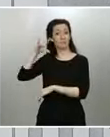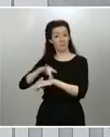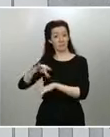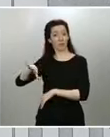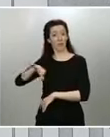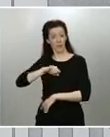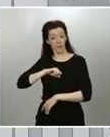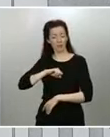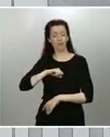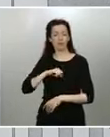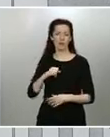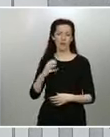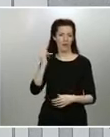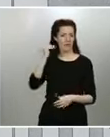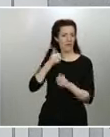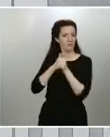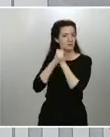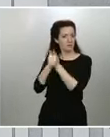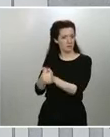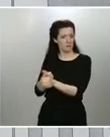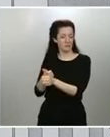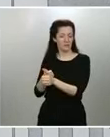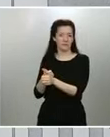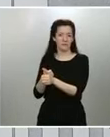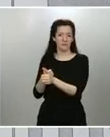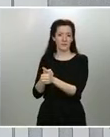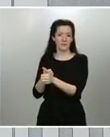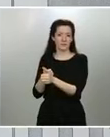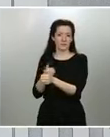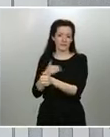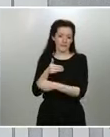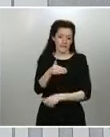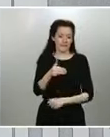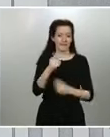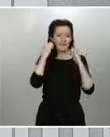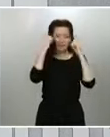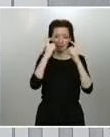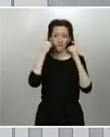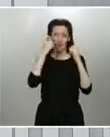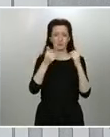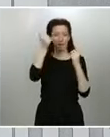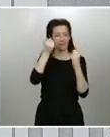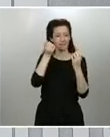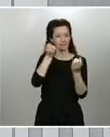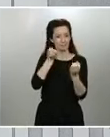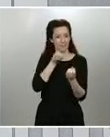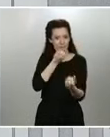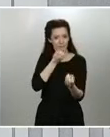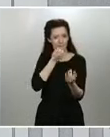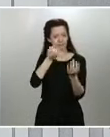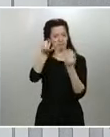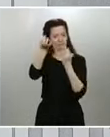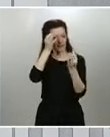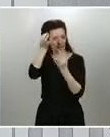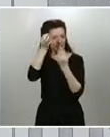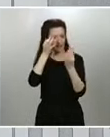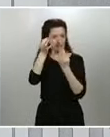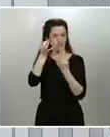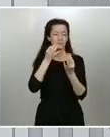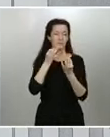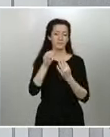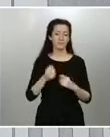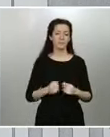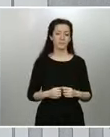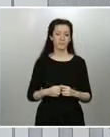tener más detalle de sobre esta sobre este número de profesionales en concreto la situación concreta